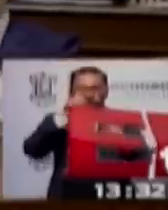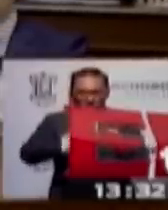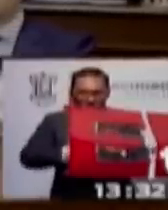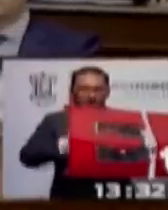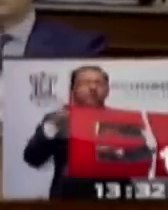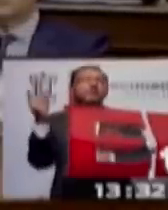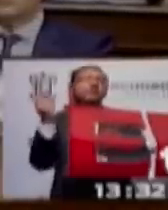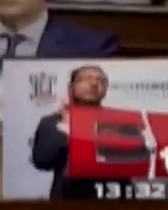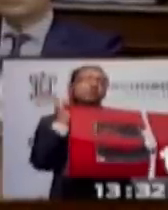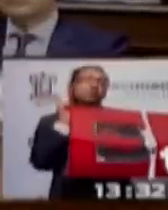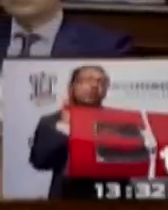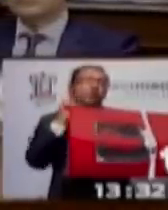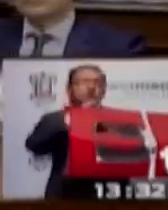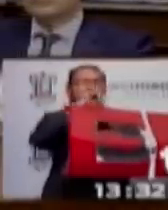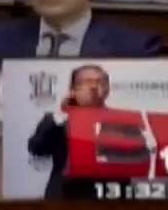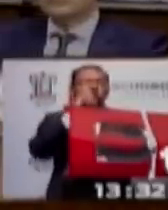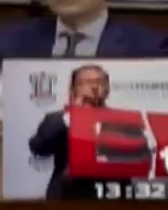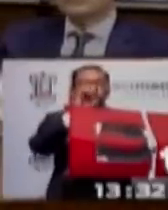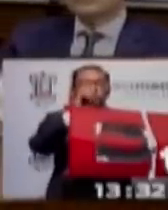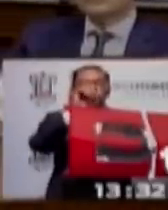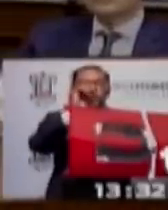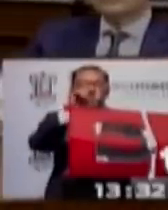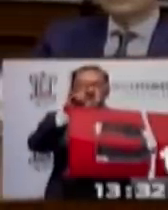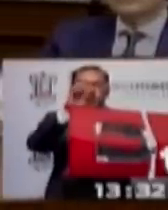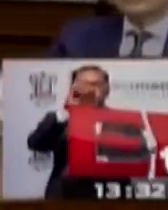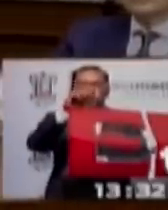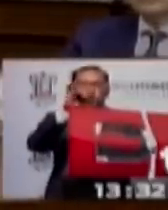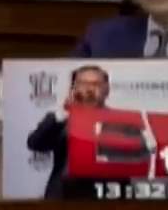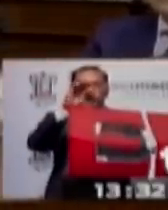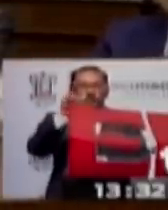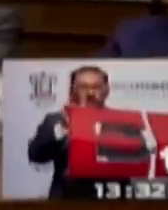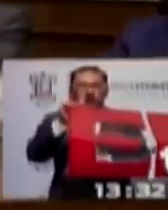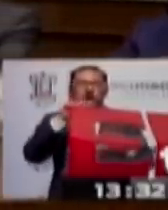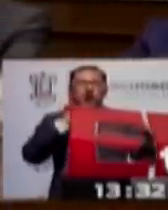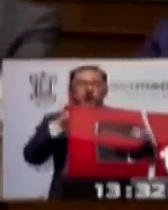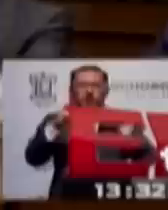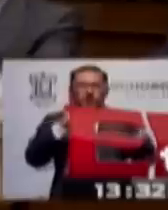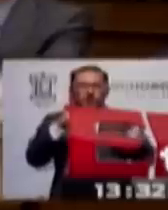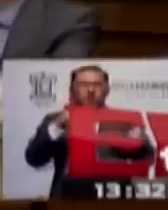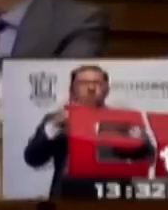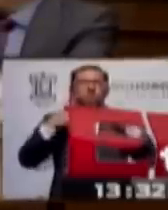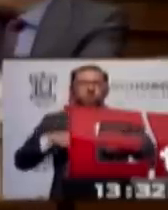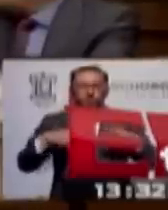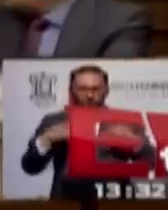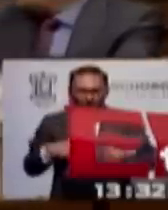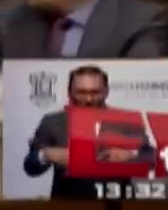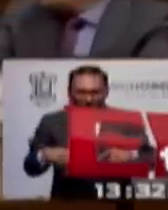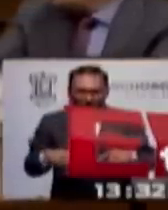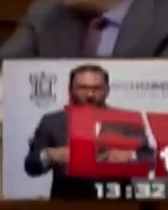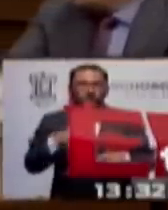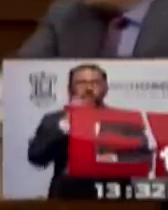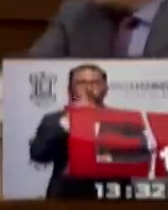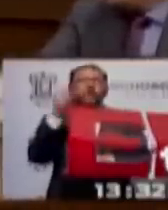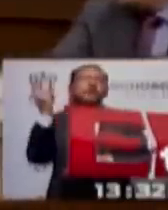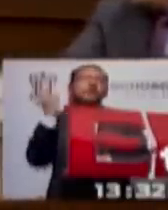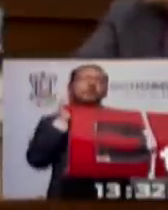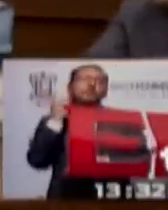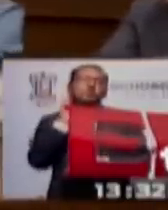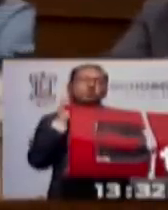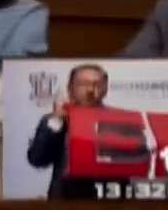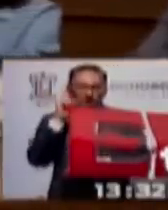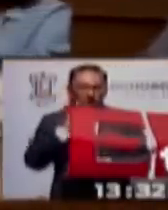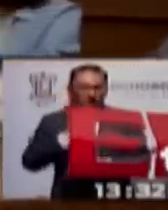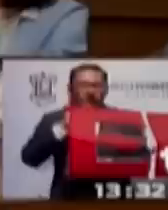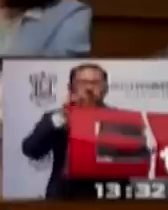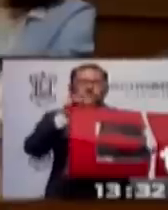diputado José Daniel Moncada del Movimiento Ciudadano, a la diputada